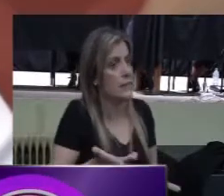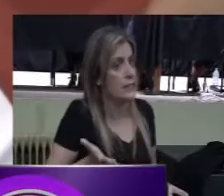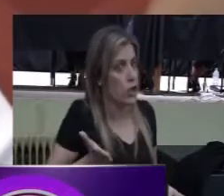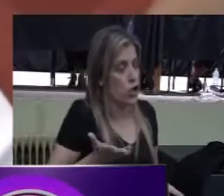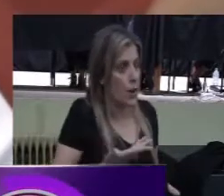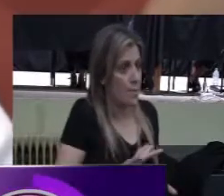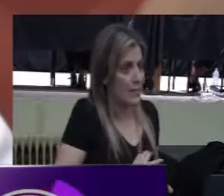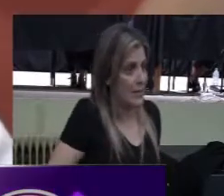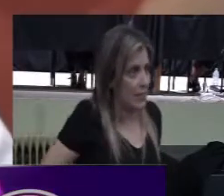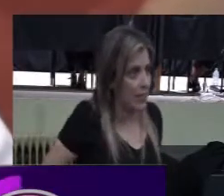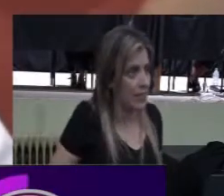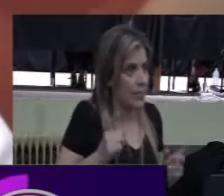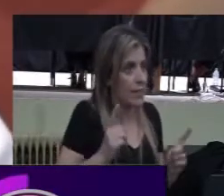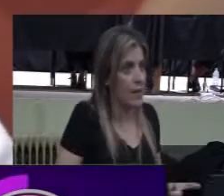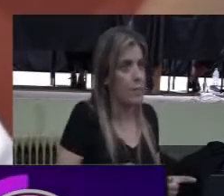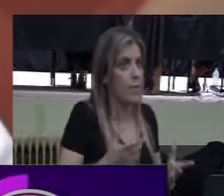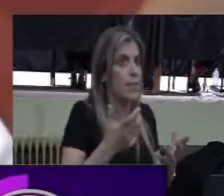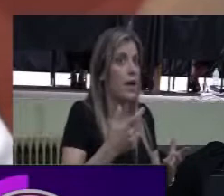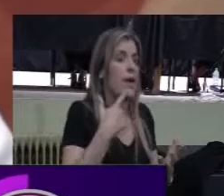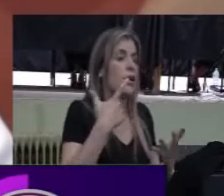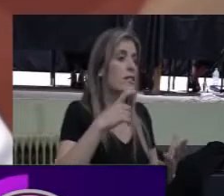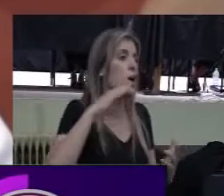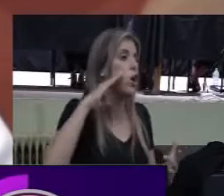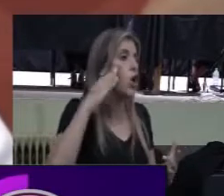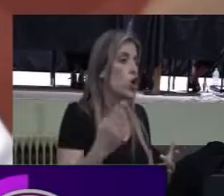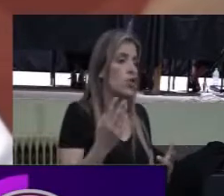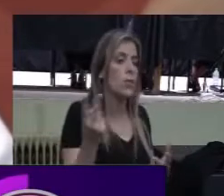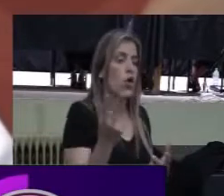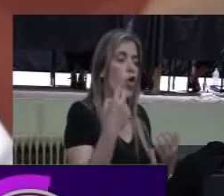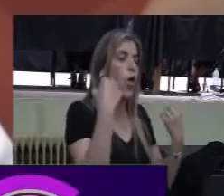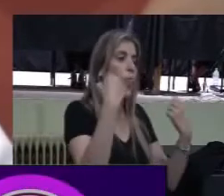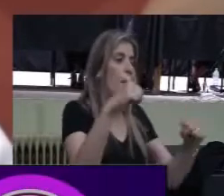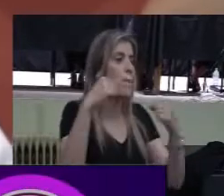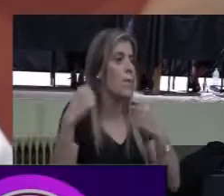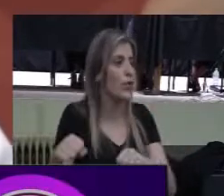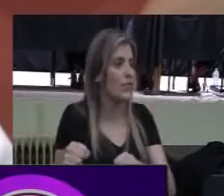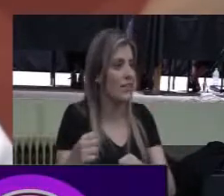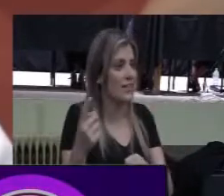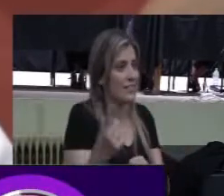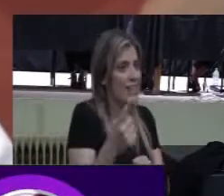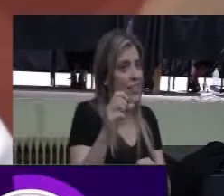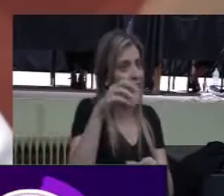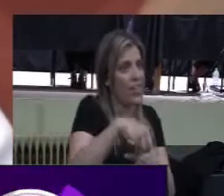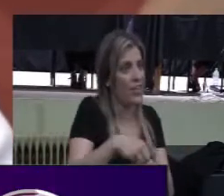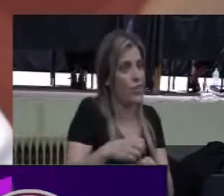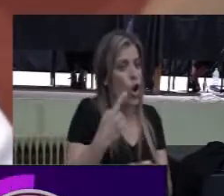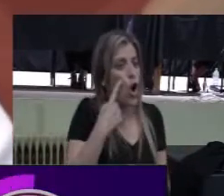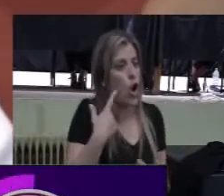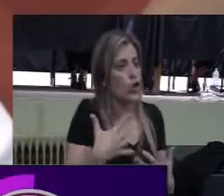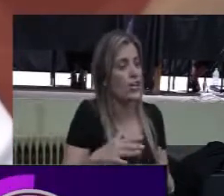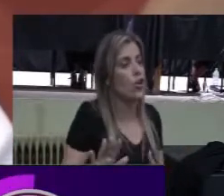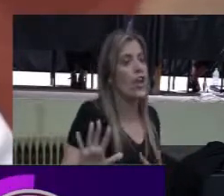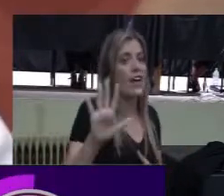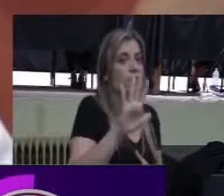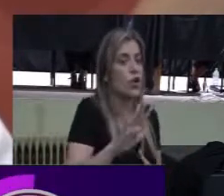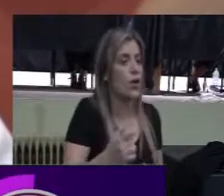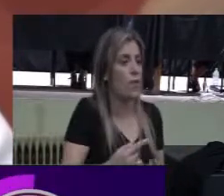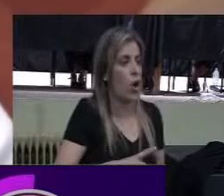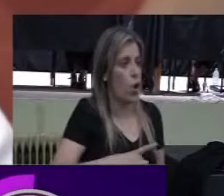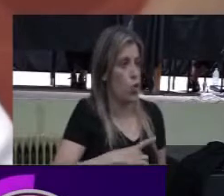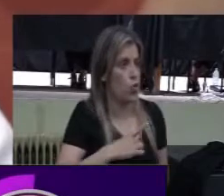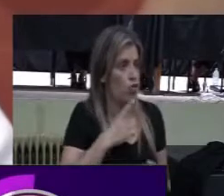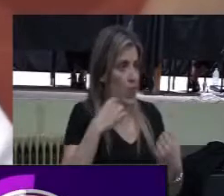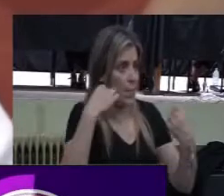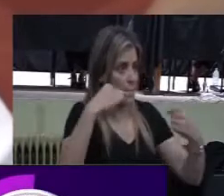importante generar esta instancia. Nuestro partido entendemos que ha sido históricamente un partido que ha